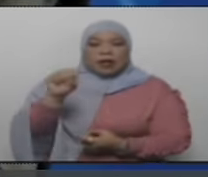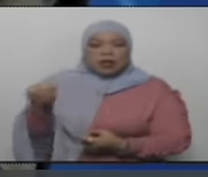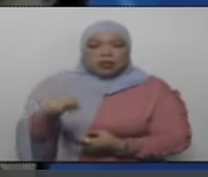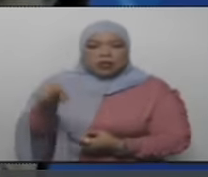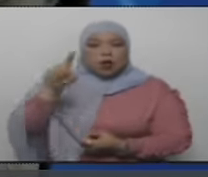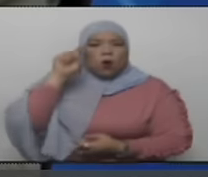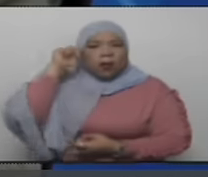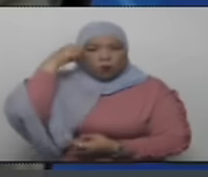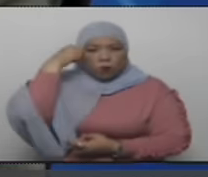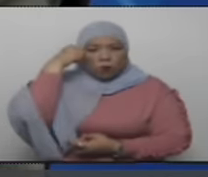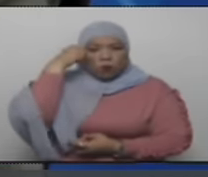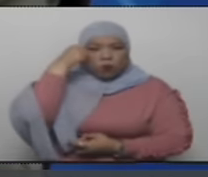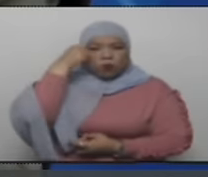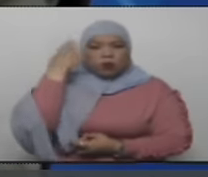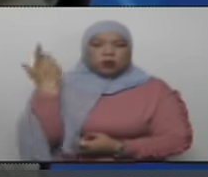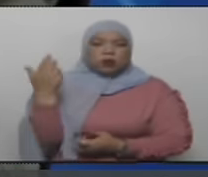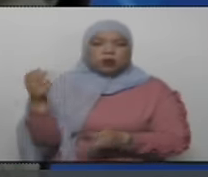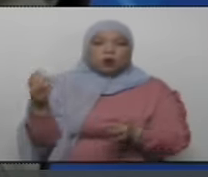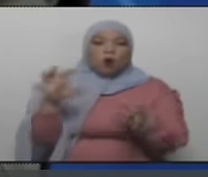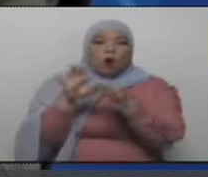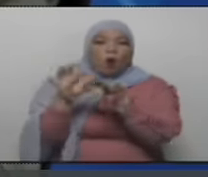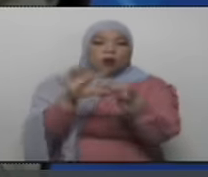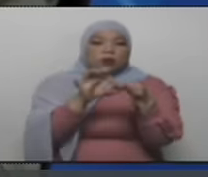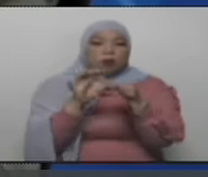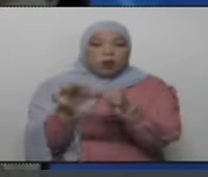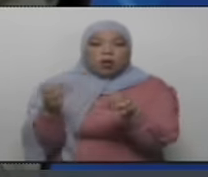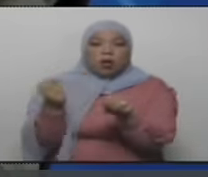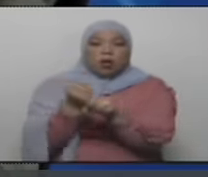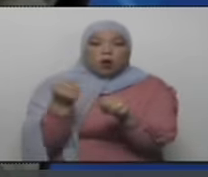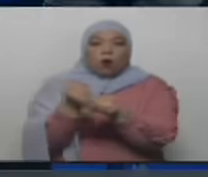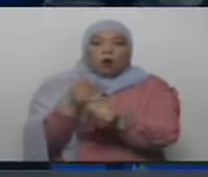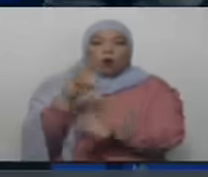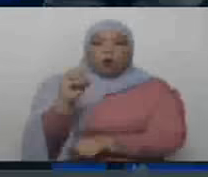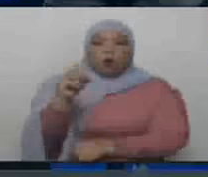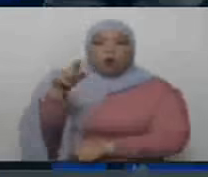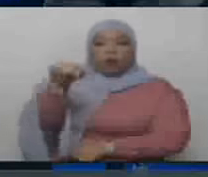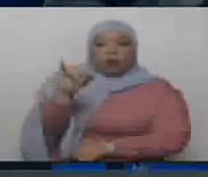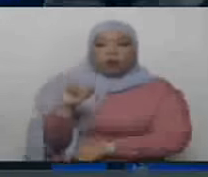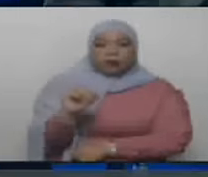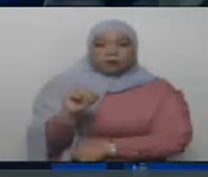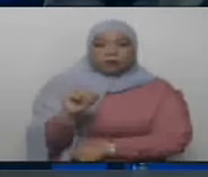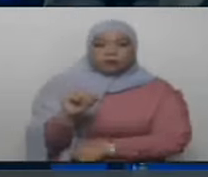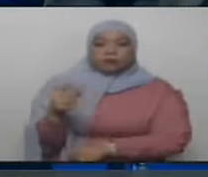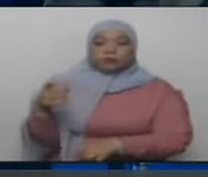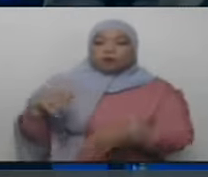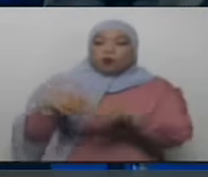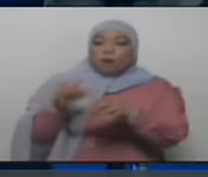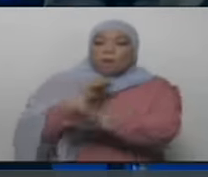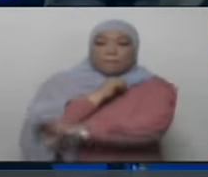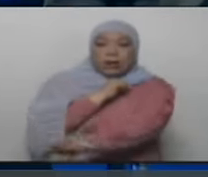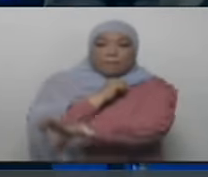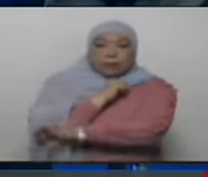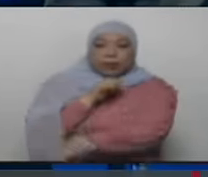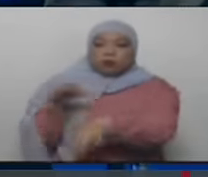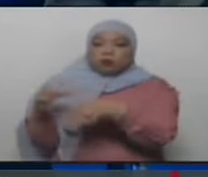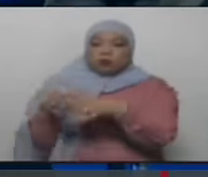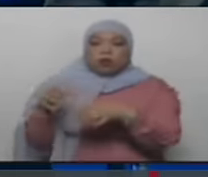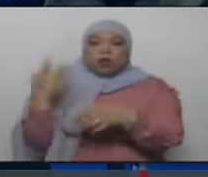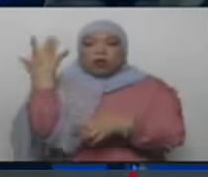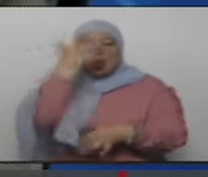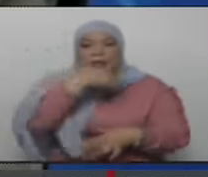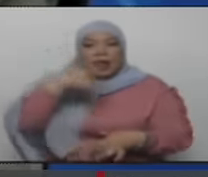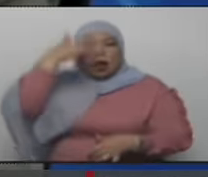ustedes, ellos lograron articular la OTAN y el gobierno de Estados Unidos con las bandas criminales de esa región de